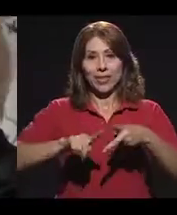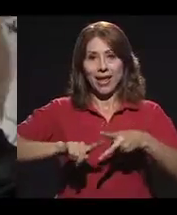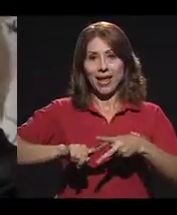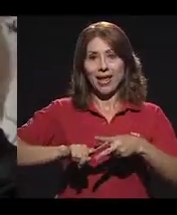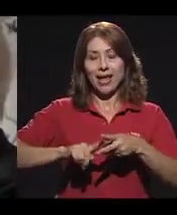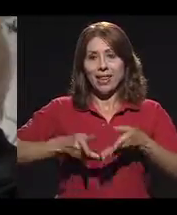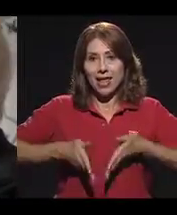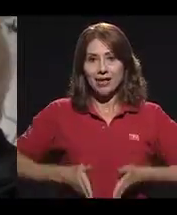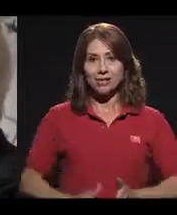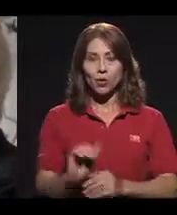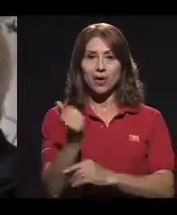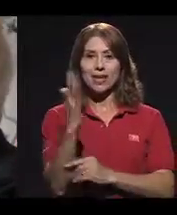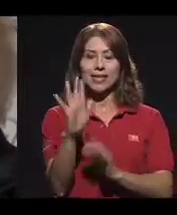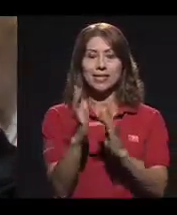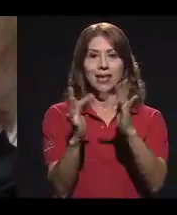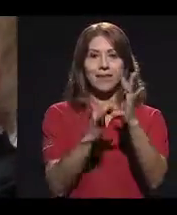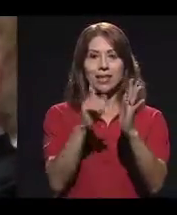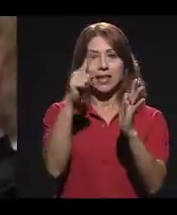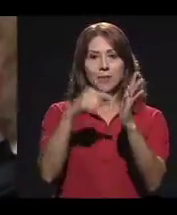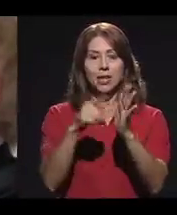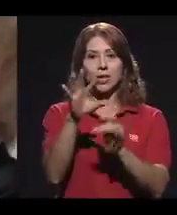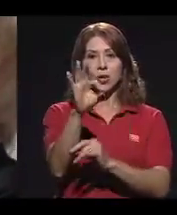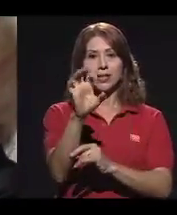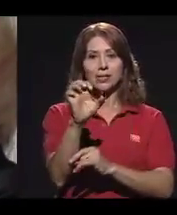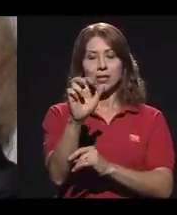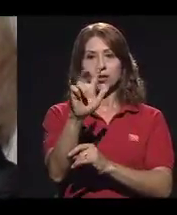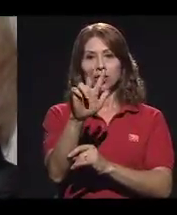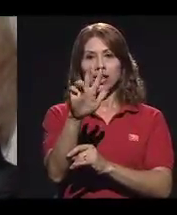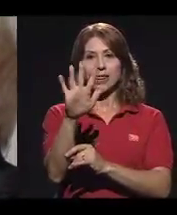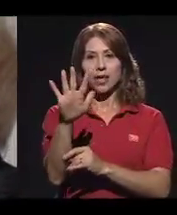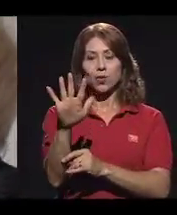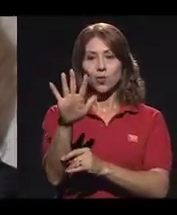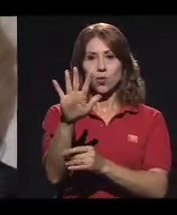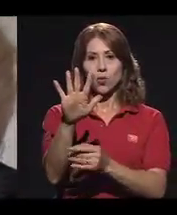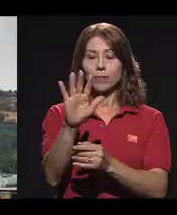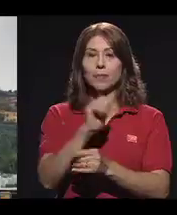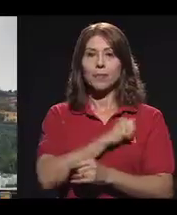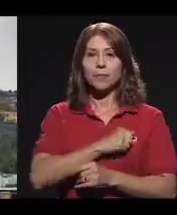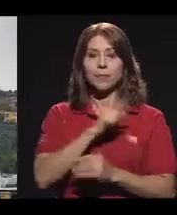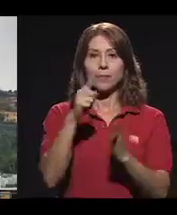Nació el 15 de abril de 1931 en Estocolmo.